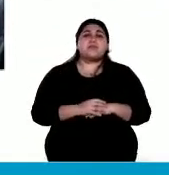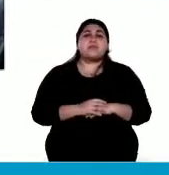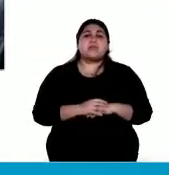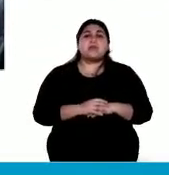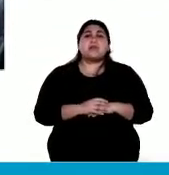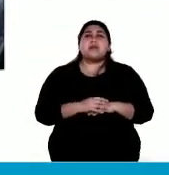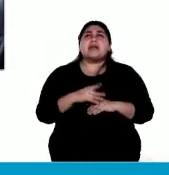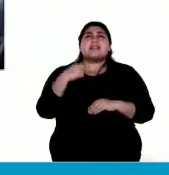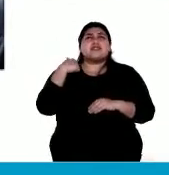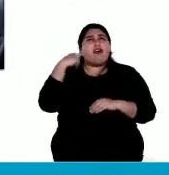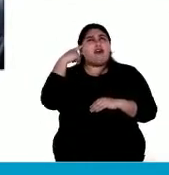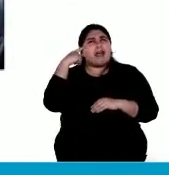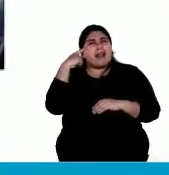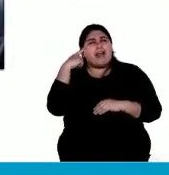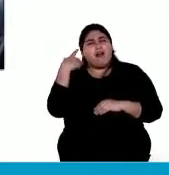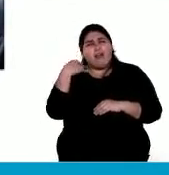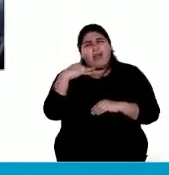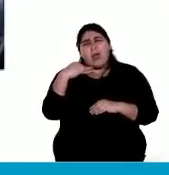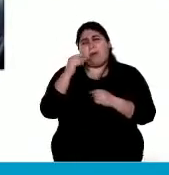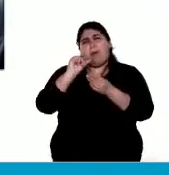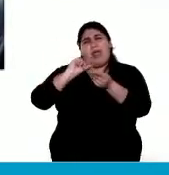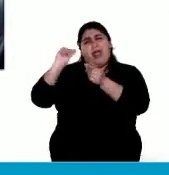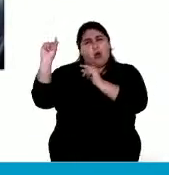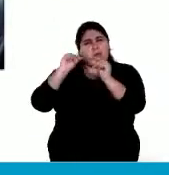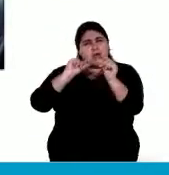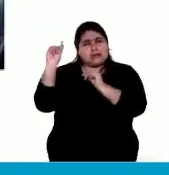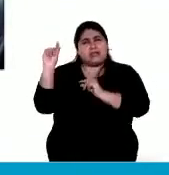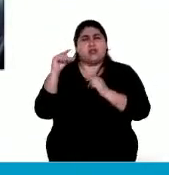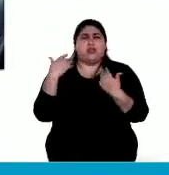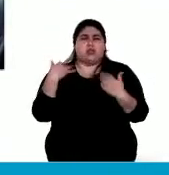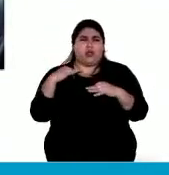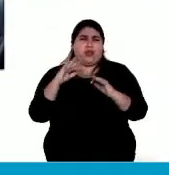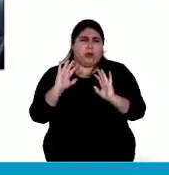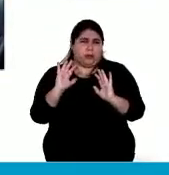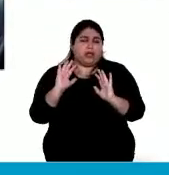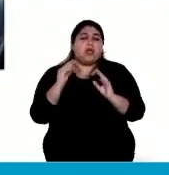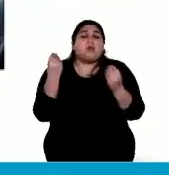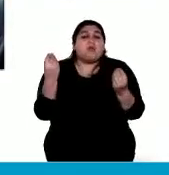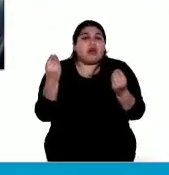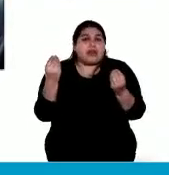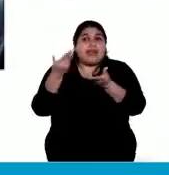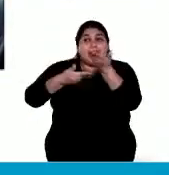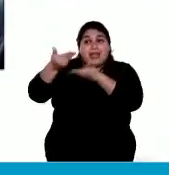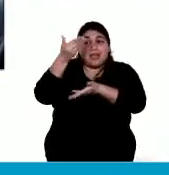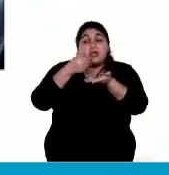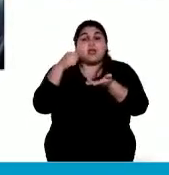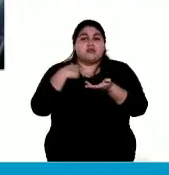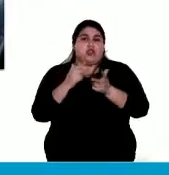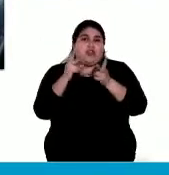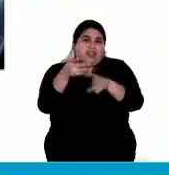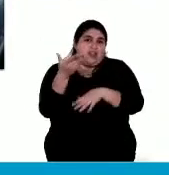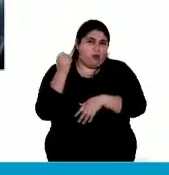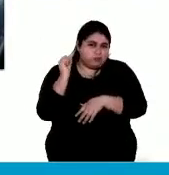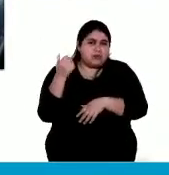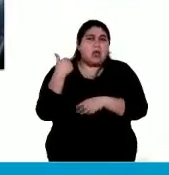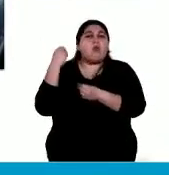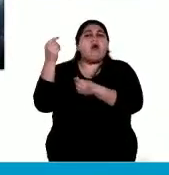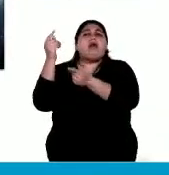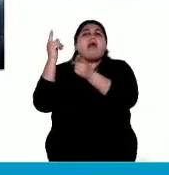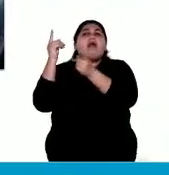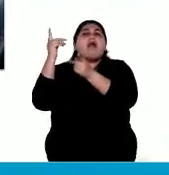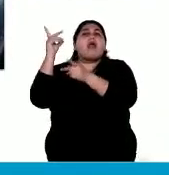Y creemos que eso tiene que ser coparticipable porque tiene que ver con lo que yo les decía de las transferencias directas que